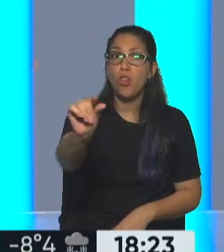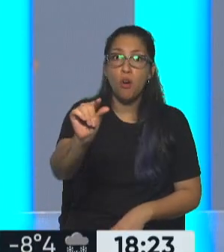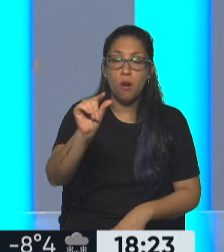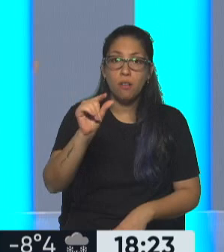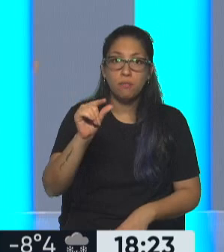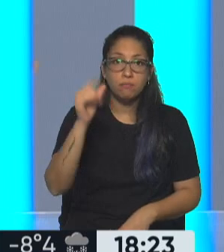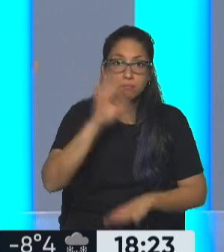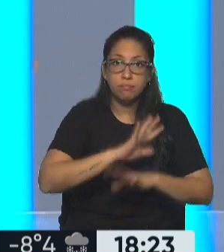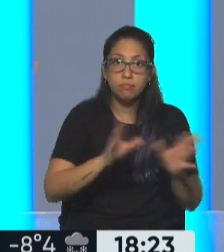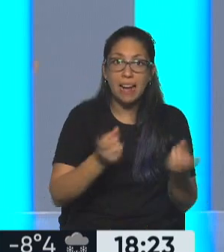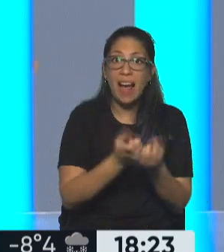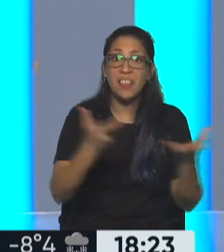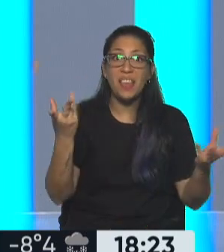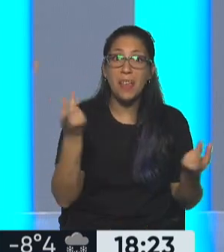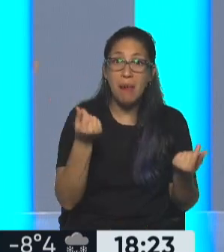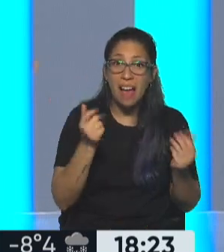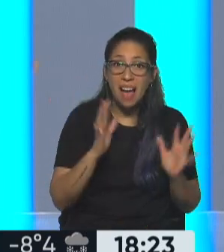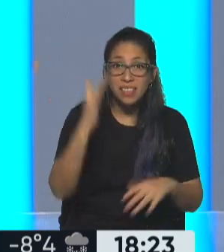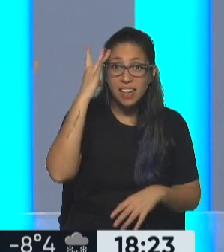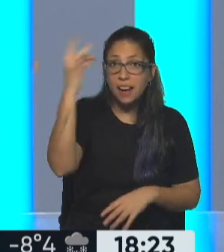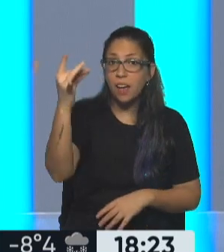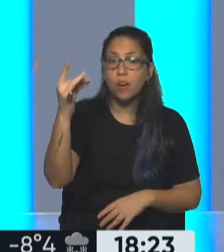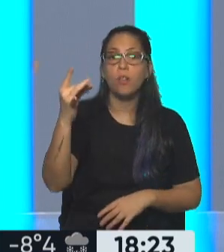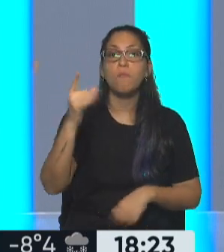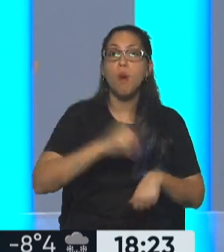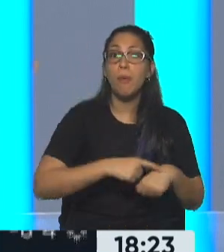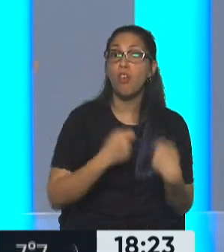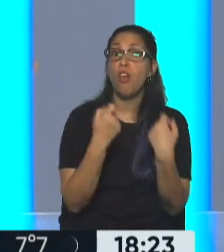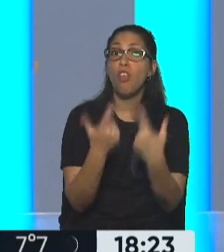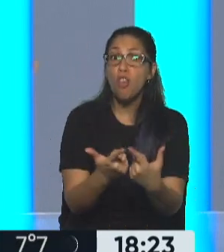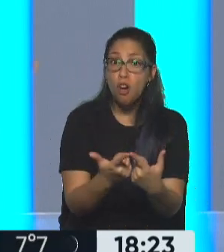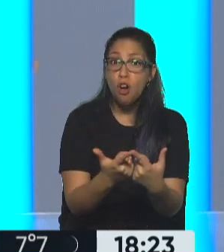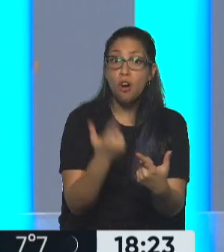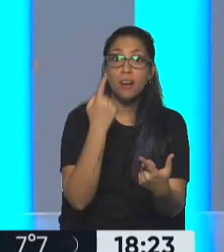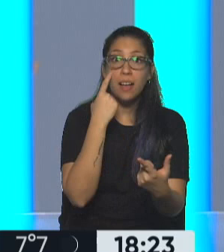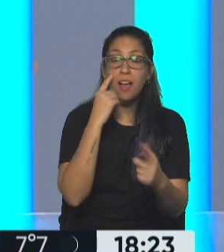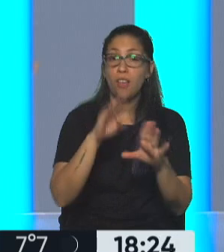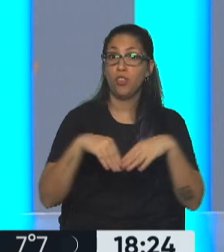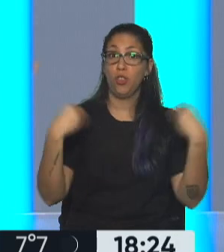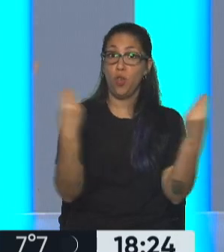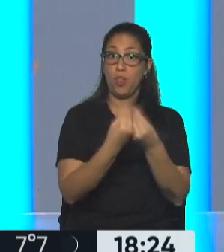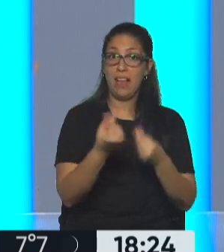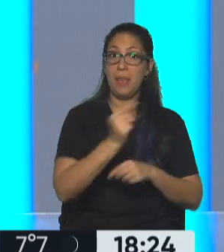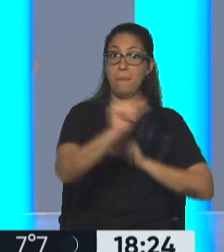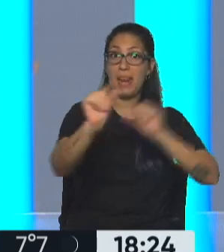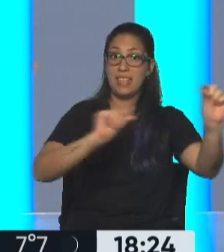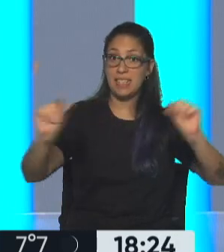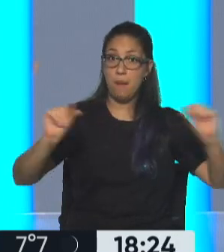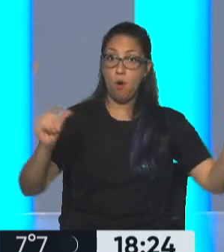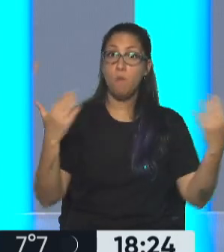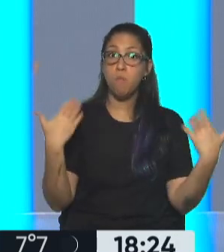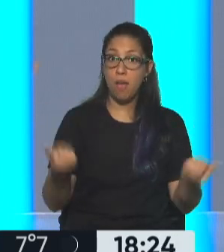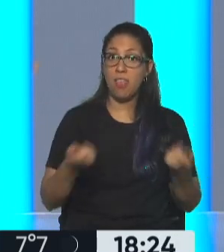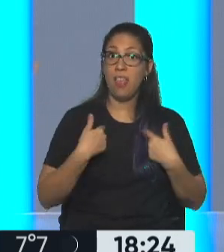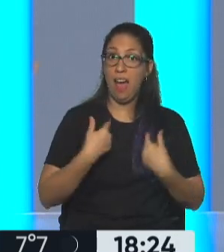un préstamo de esa magnitud y de hecho, al momento que lo dio, escuchá esta cifra, del total de préstamos que tenía